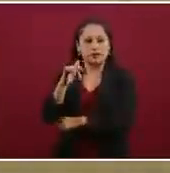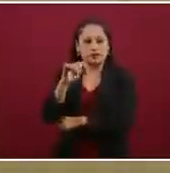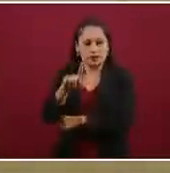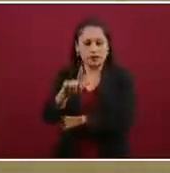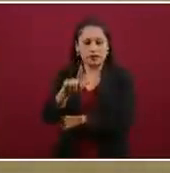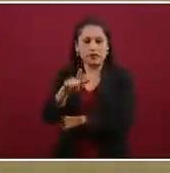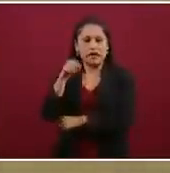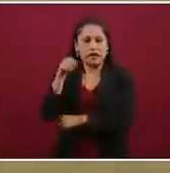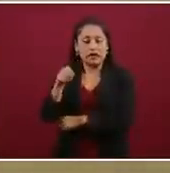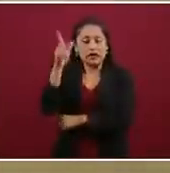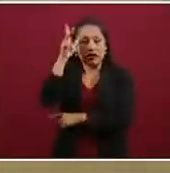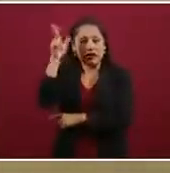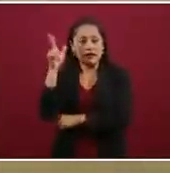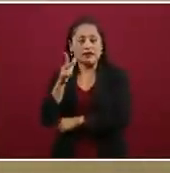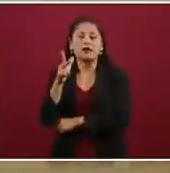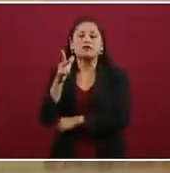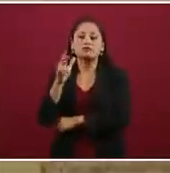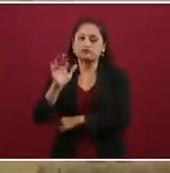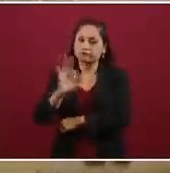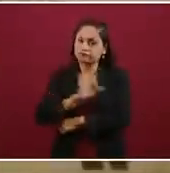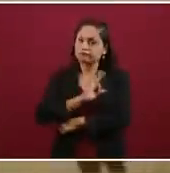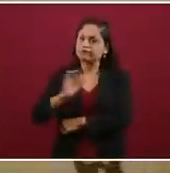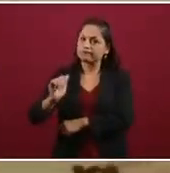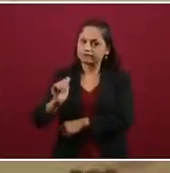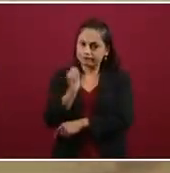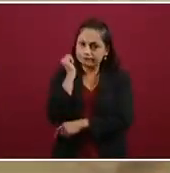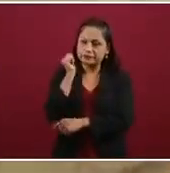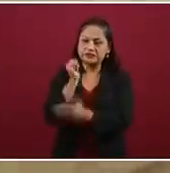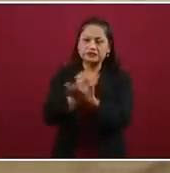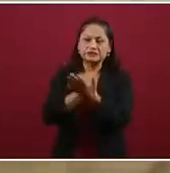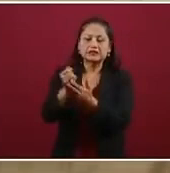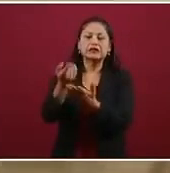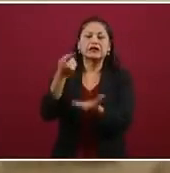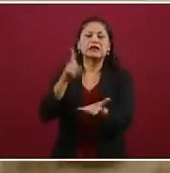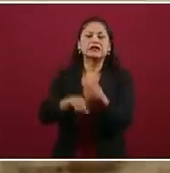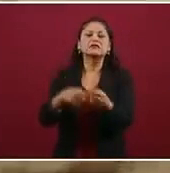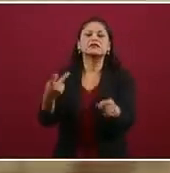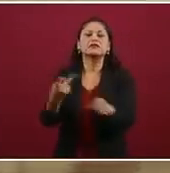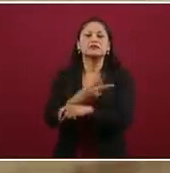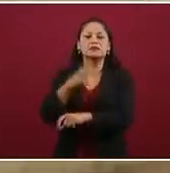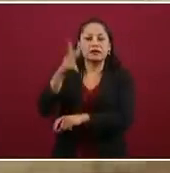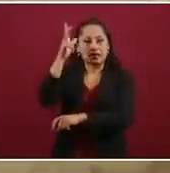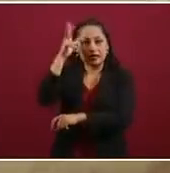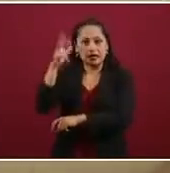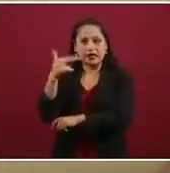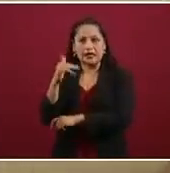le permite a Hidalgo también tomar una decisión. La ocupación de San Miguel le permite a Hidalgo seguir avanzando